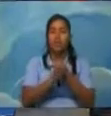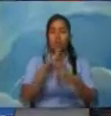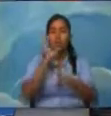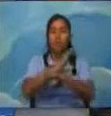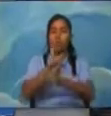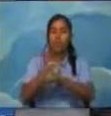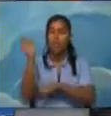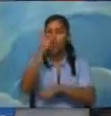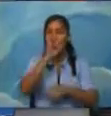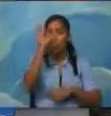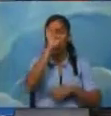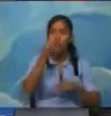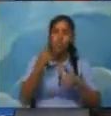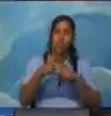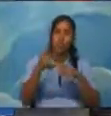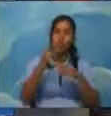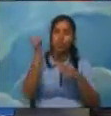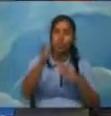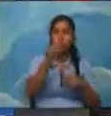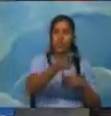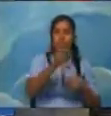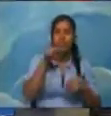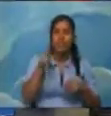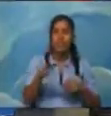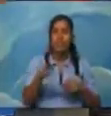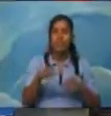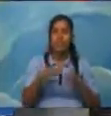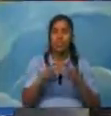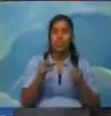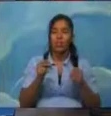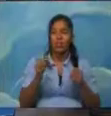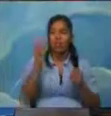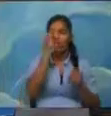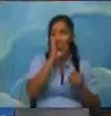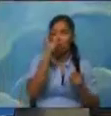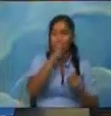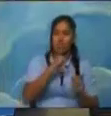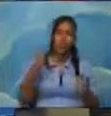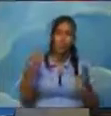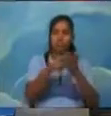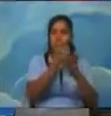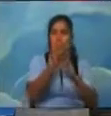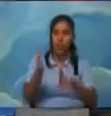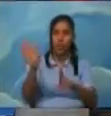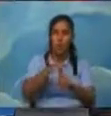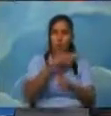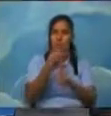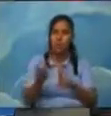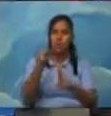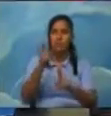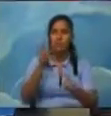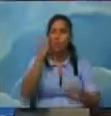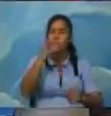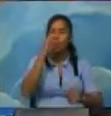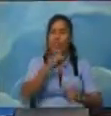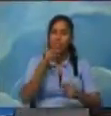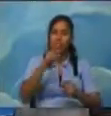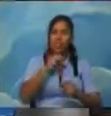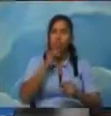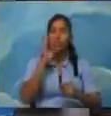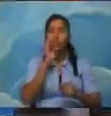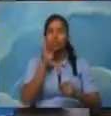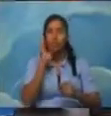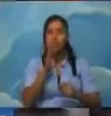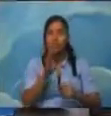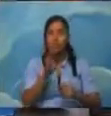cochinos ajenos, y allí, amados hermanos, las cochinas lo golpeaban, andaba hediondo a excremento